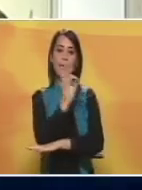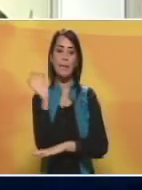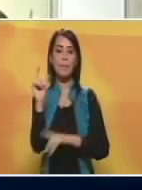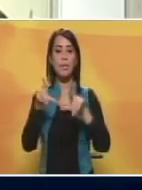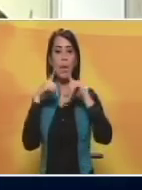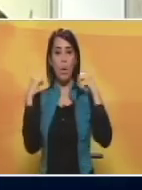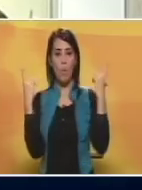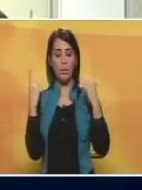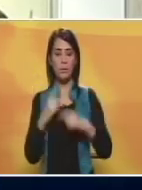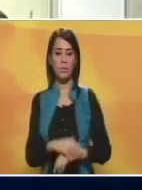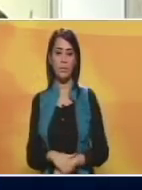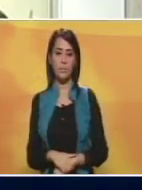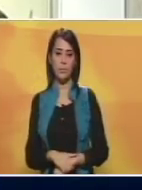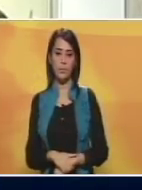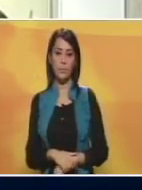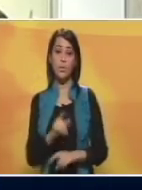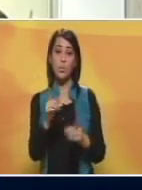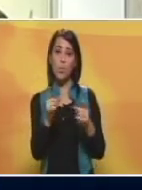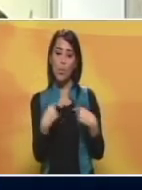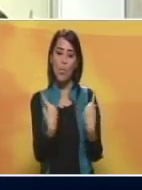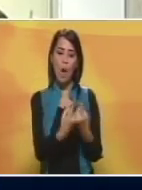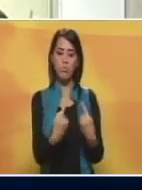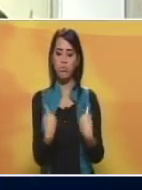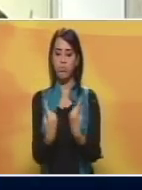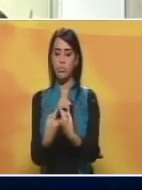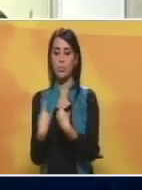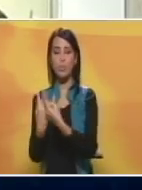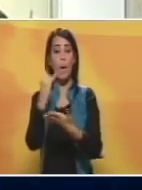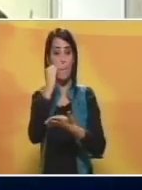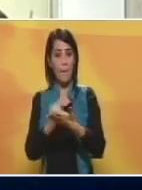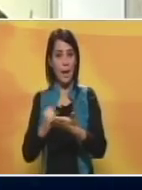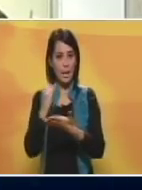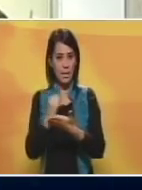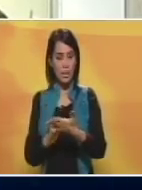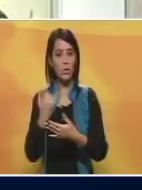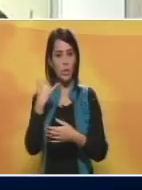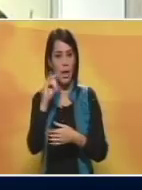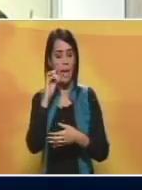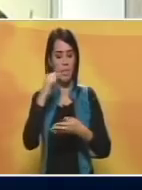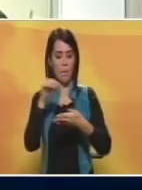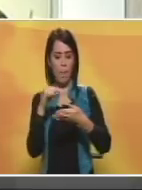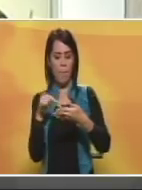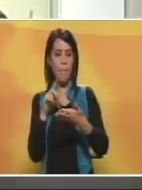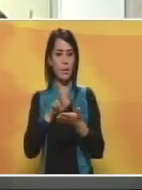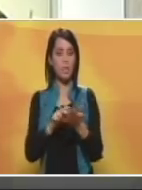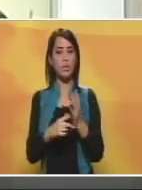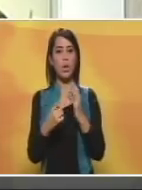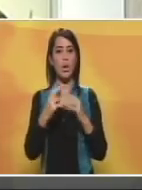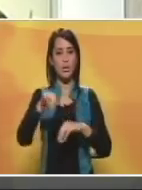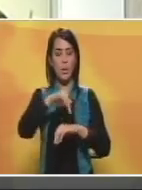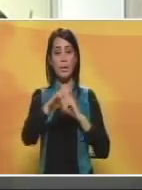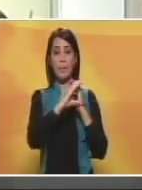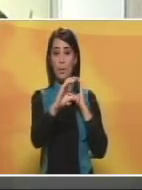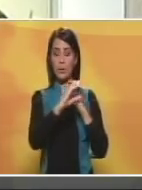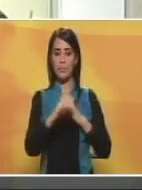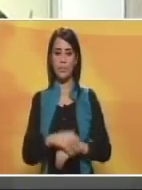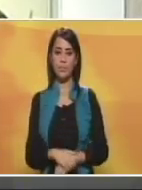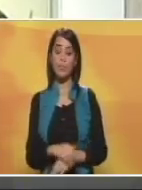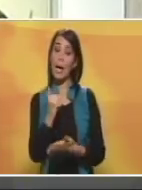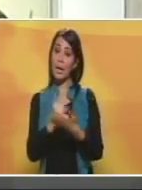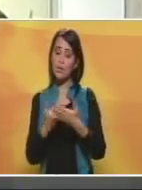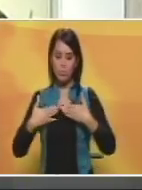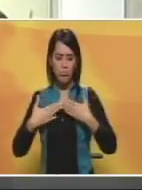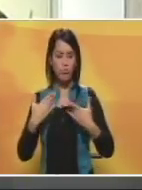Guaira, se van a adicionar puntos para el registro también que se hará del Censo Nacional de Transporte. Indicó que el registro